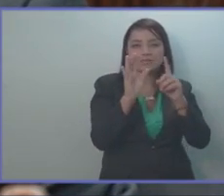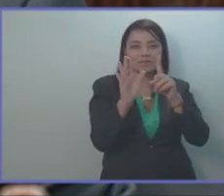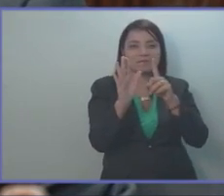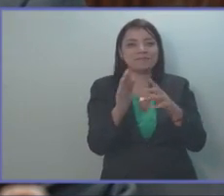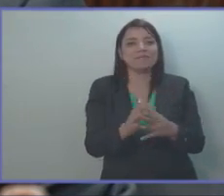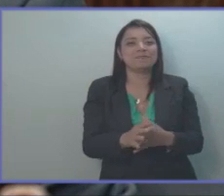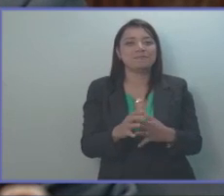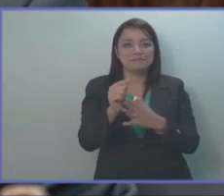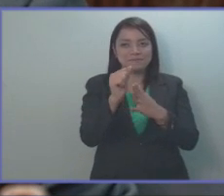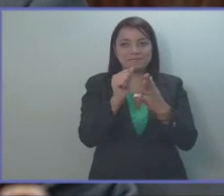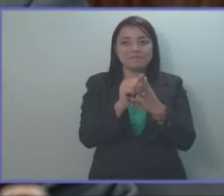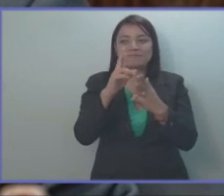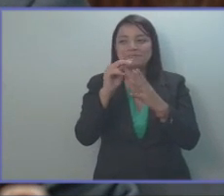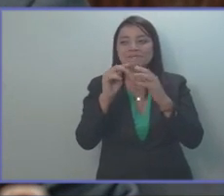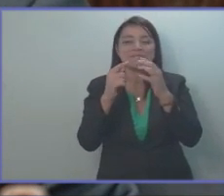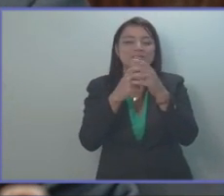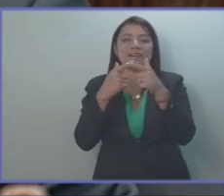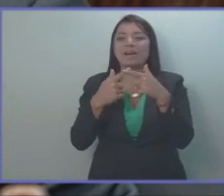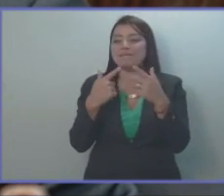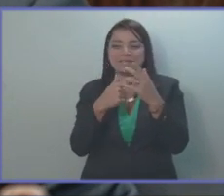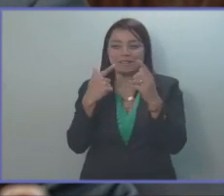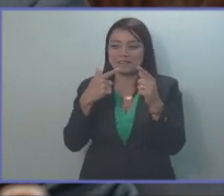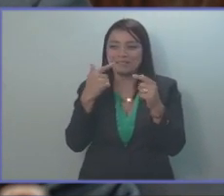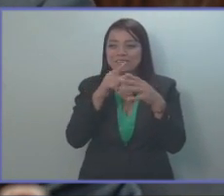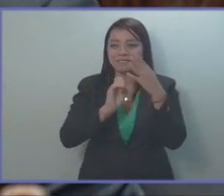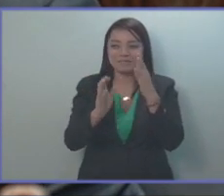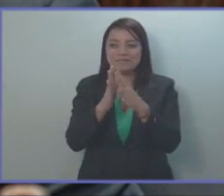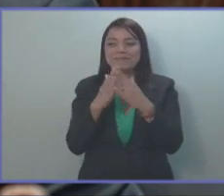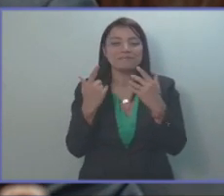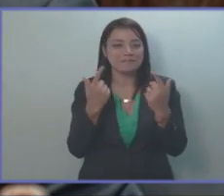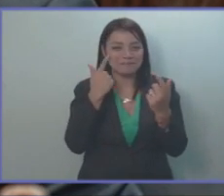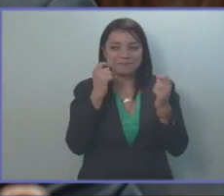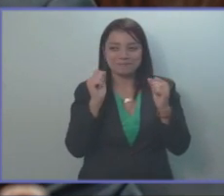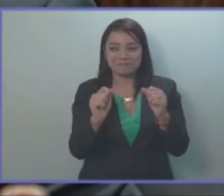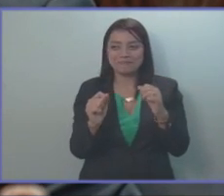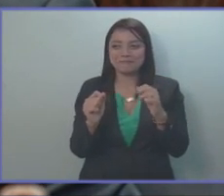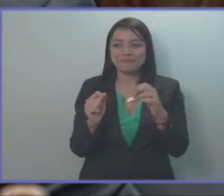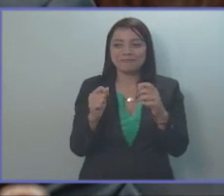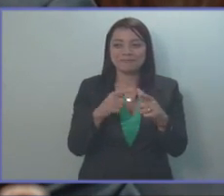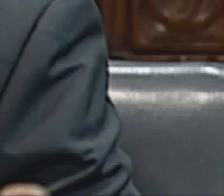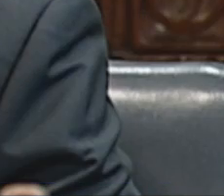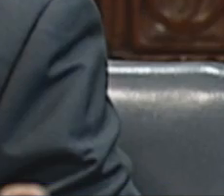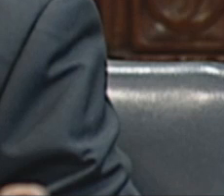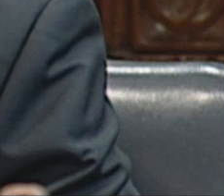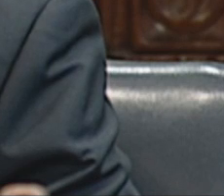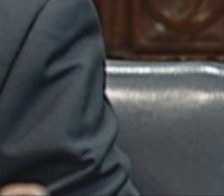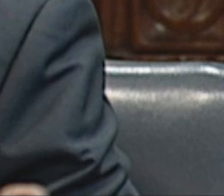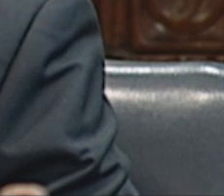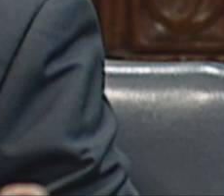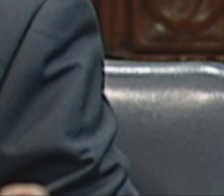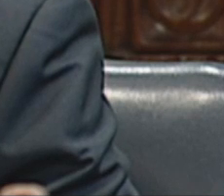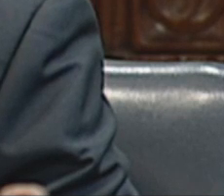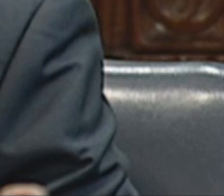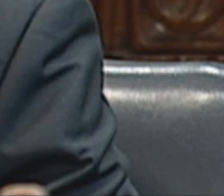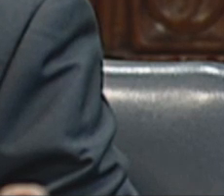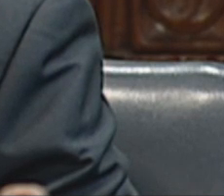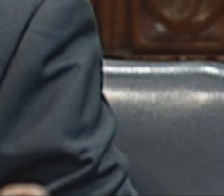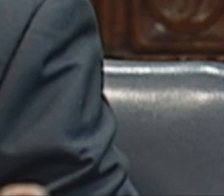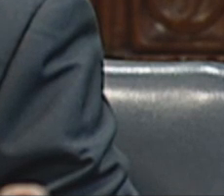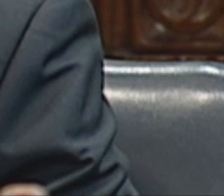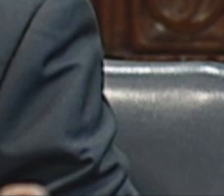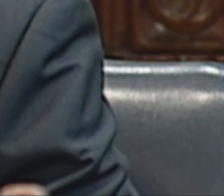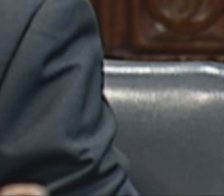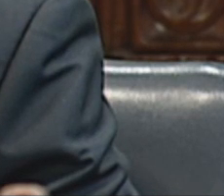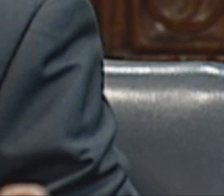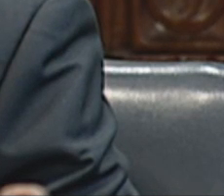que el artículo 27 de la Constitución establece que el Estado organizará los centros penitenciarios